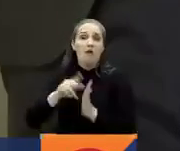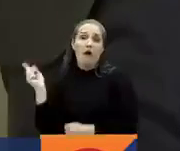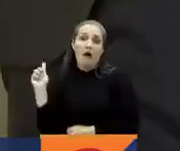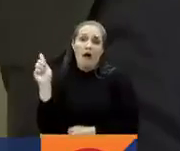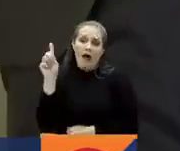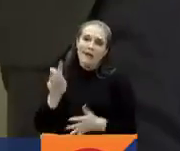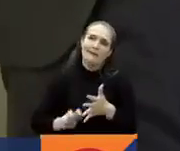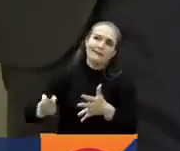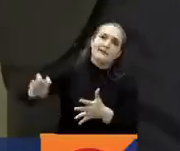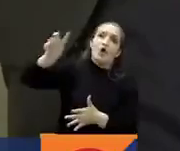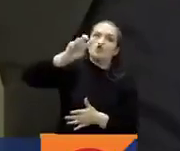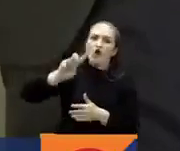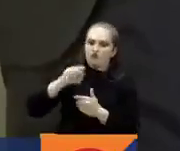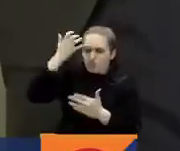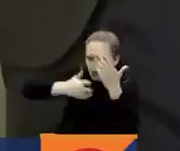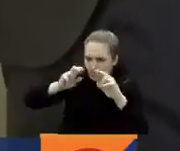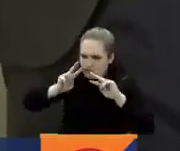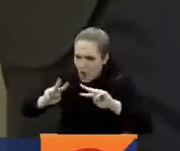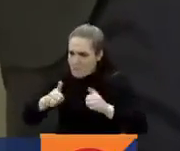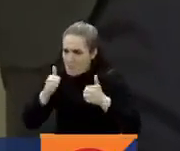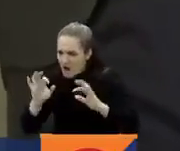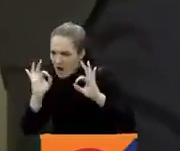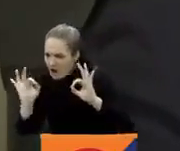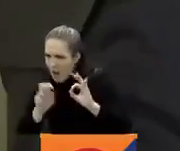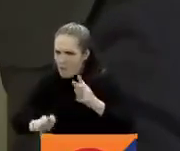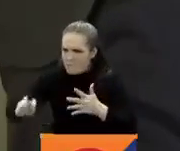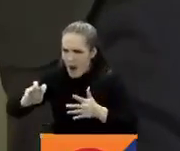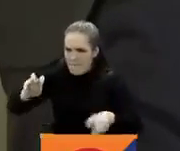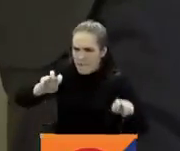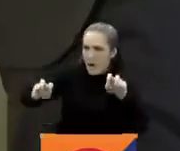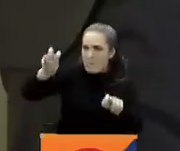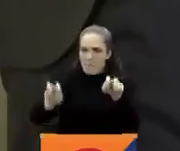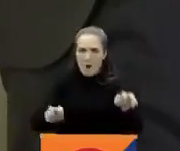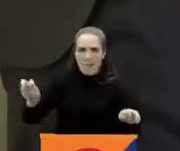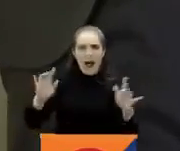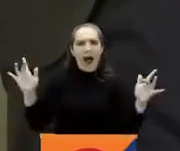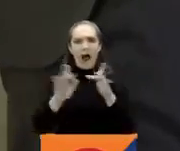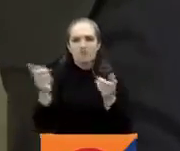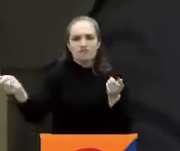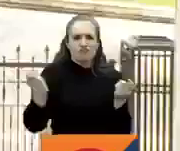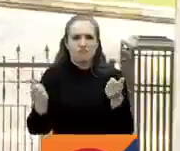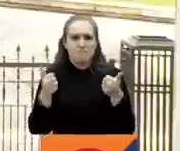sino en un proceso permanente de formación y competencias en uso de la fuerza.